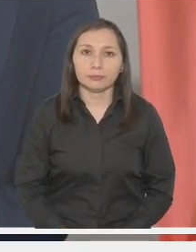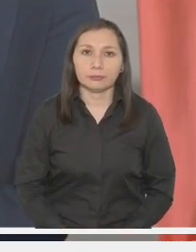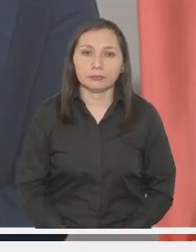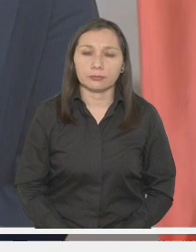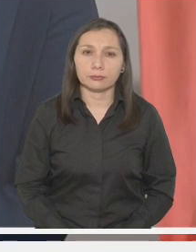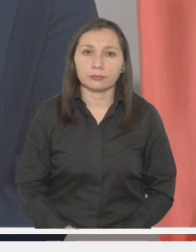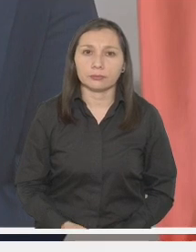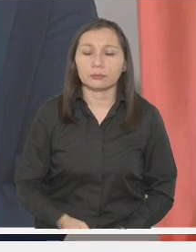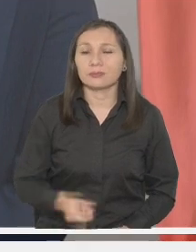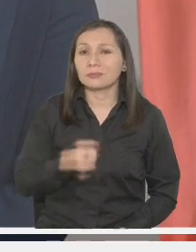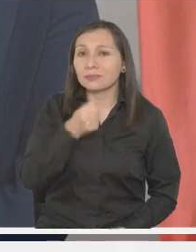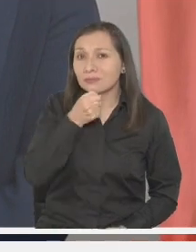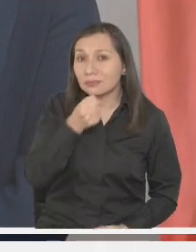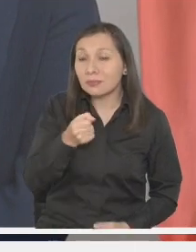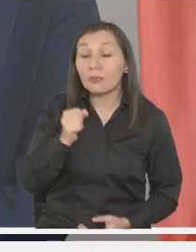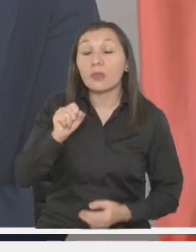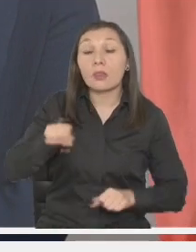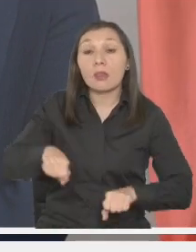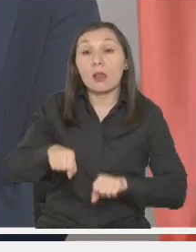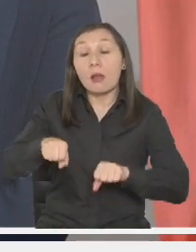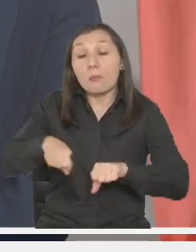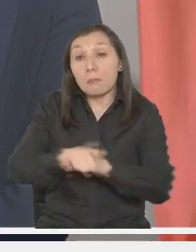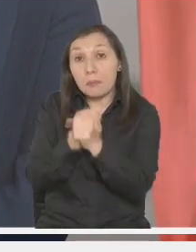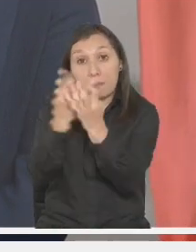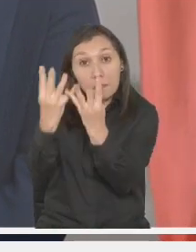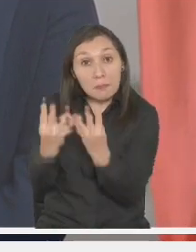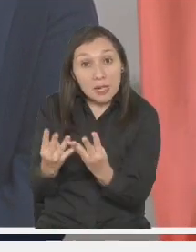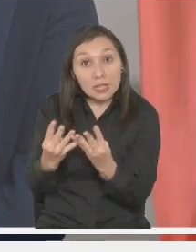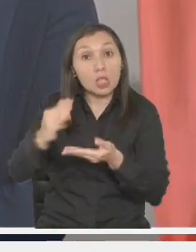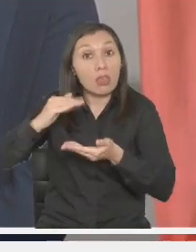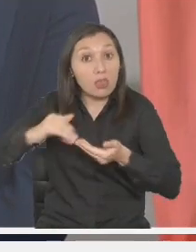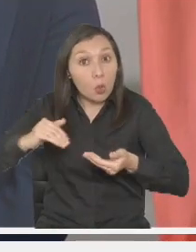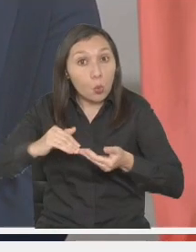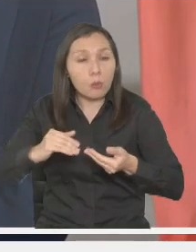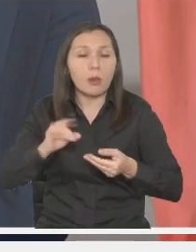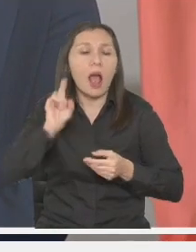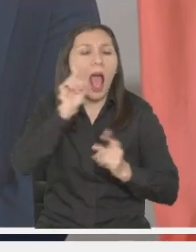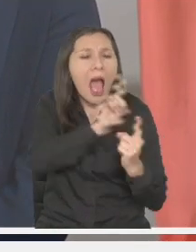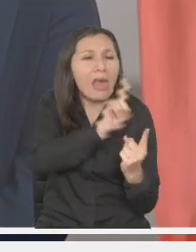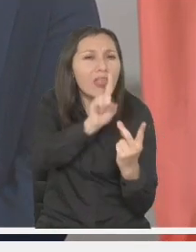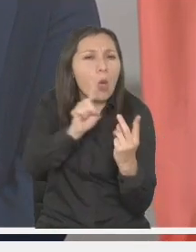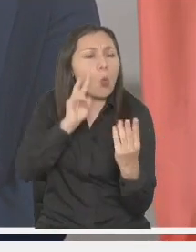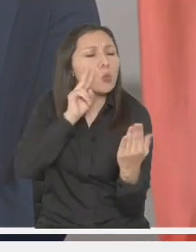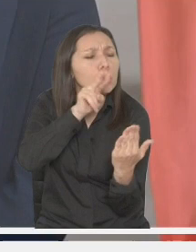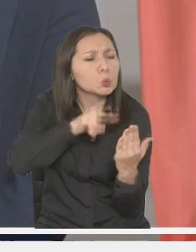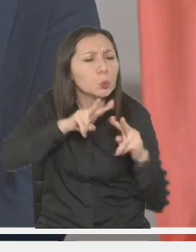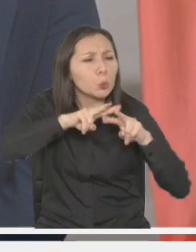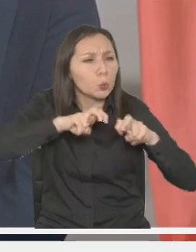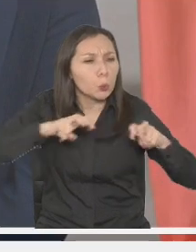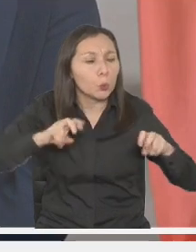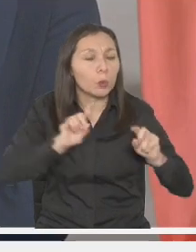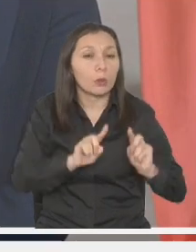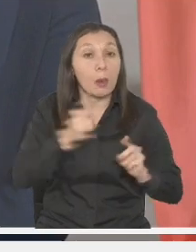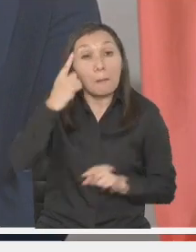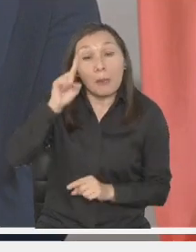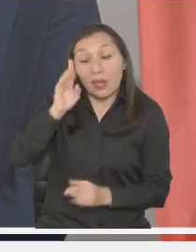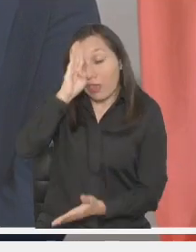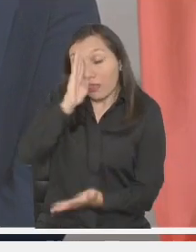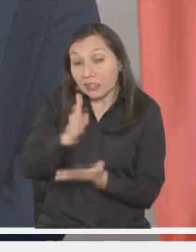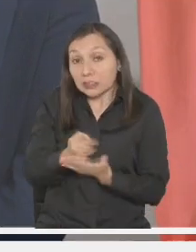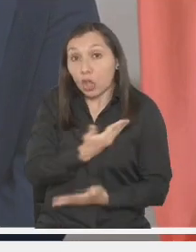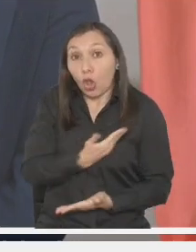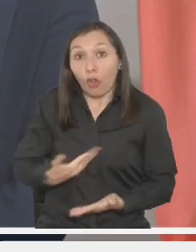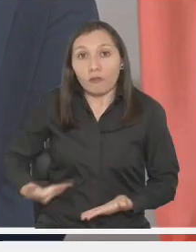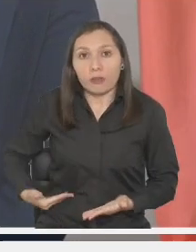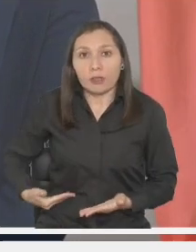No, a ver, cada indulto se tiene que examinar en su mérito, ¿no? Ese es el procedimiento. Pero la decisión del gobierno